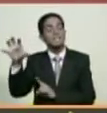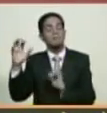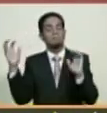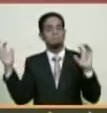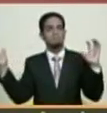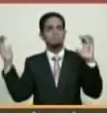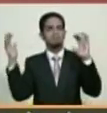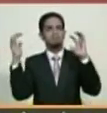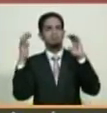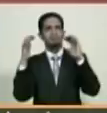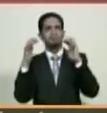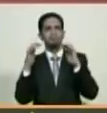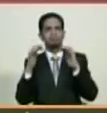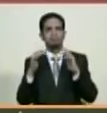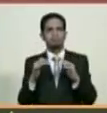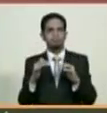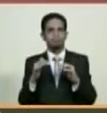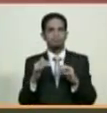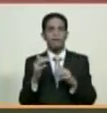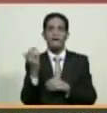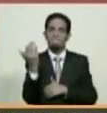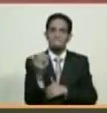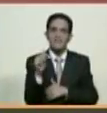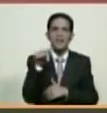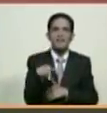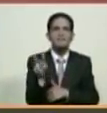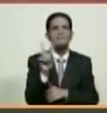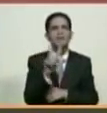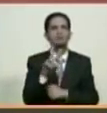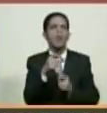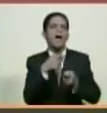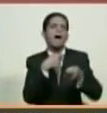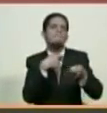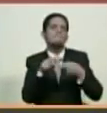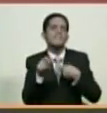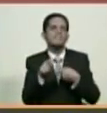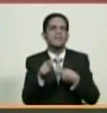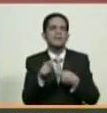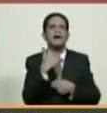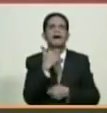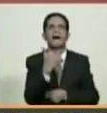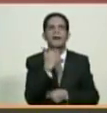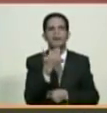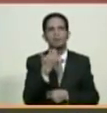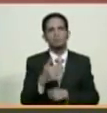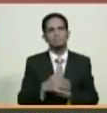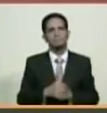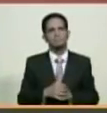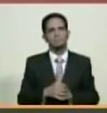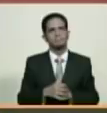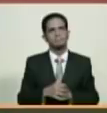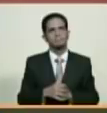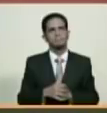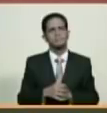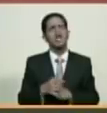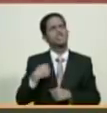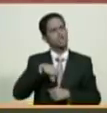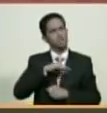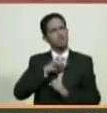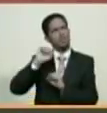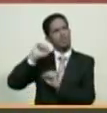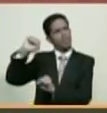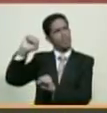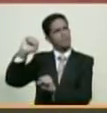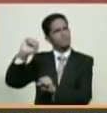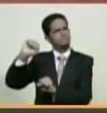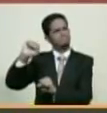desde su país, el territorio desde su país, hasta Venezuela para venir a vender productos. ¿Cuándo hemos movilizado tropas nosotros para nada